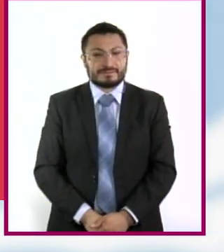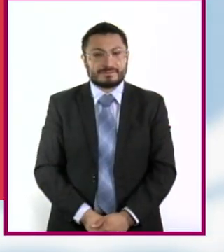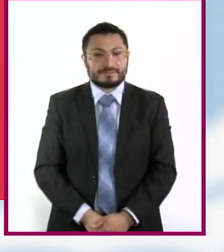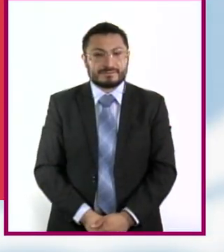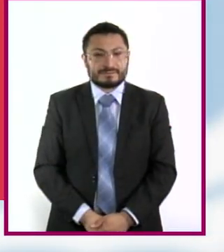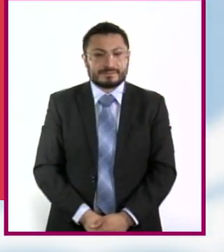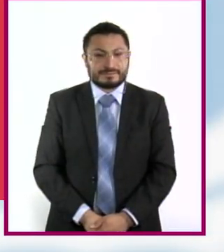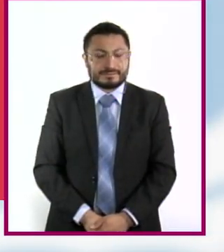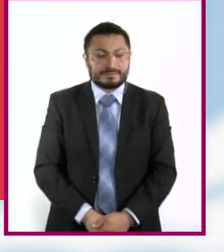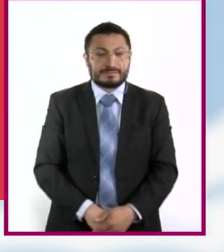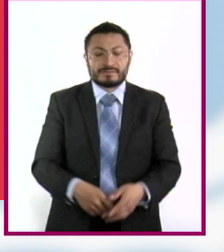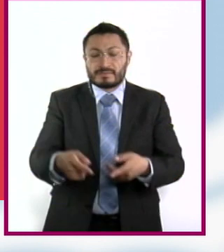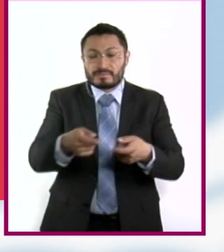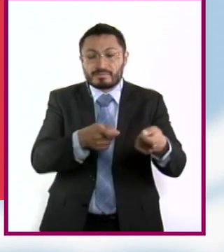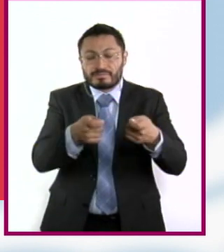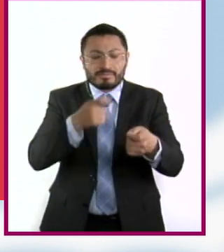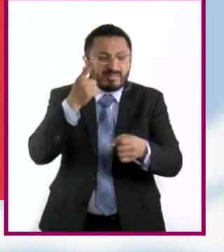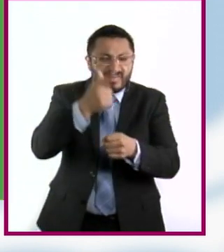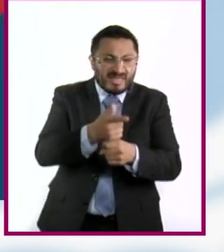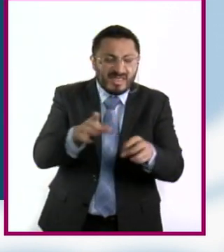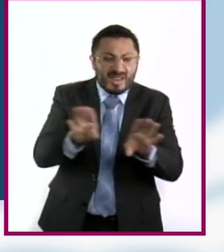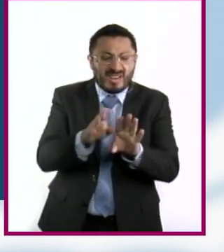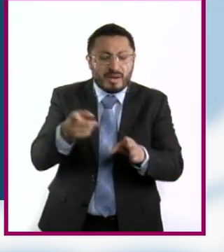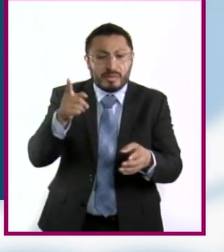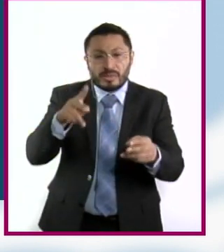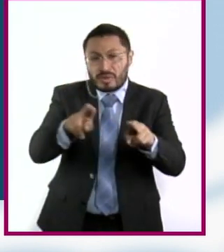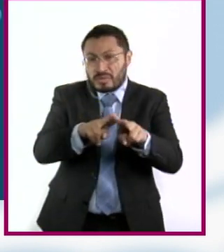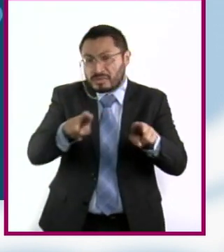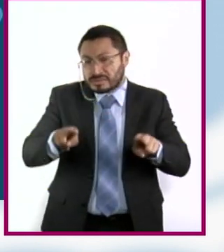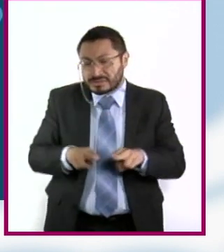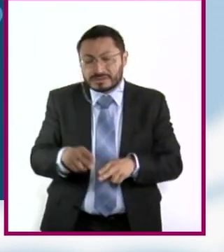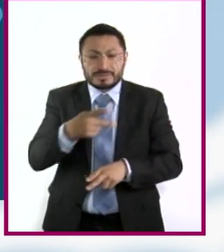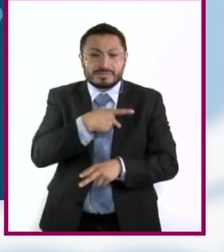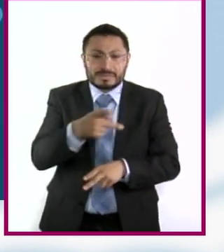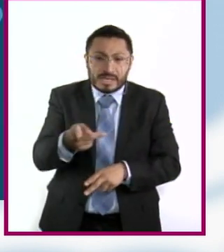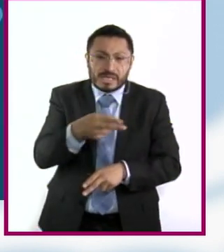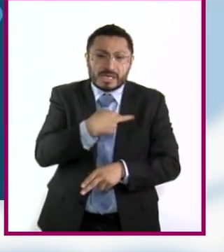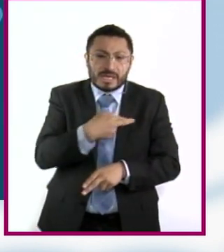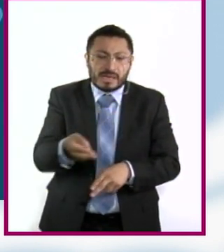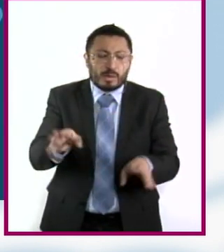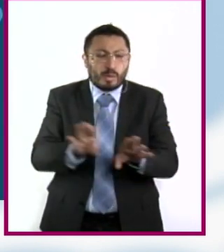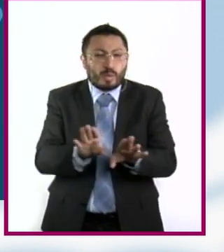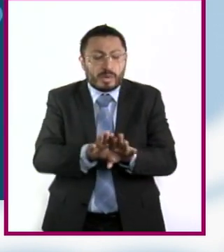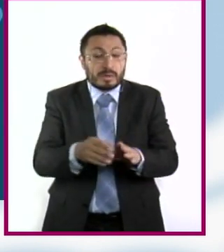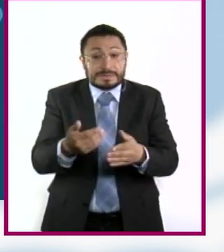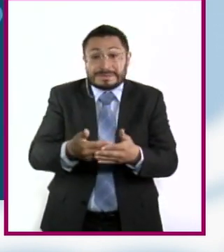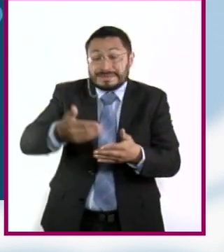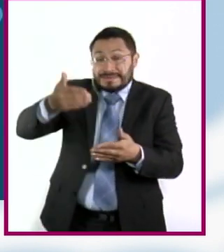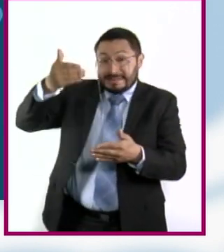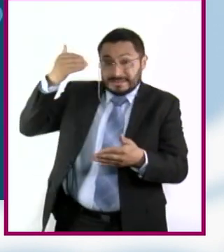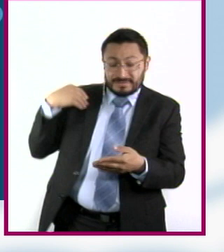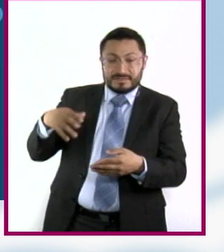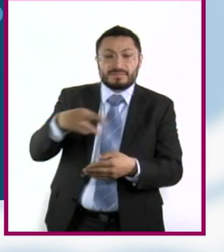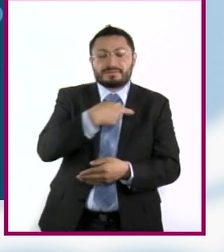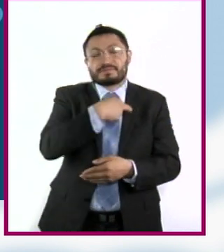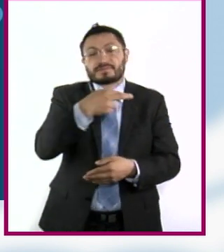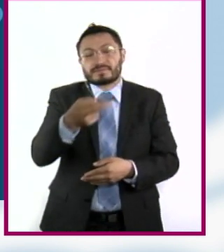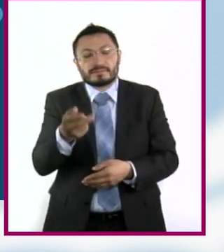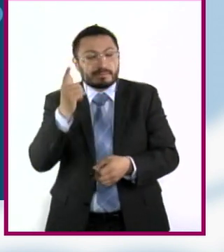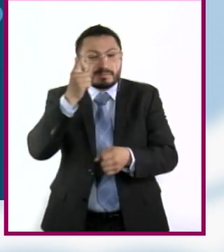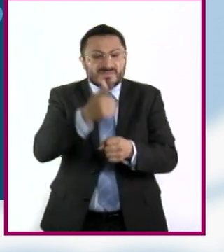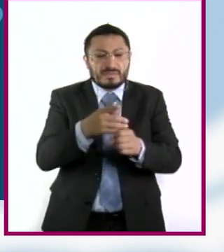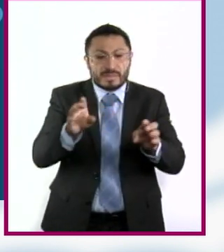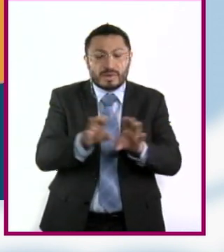¿Cómo se puede medir la riqueza de una nación? Anteriormente, la riqueza de una nación se medía tomando como referencia